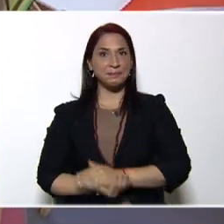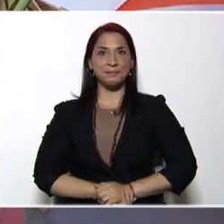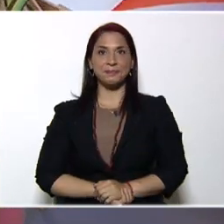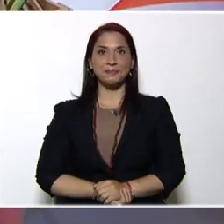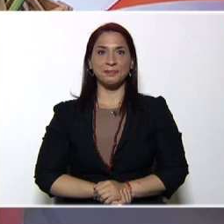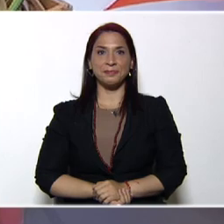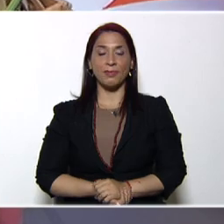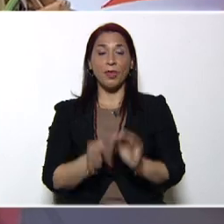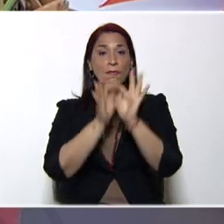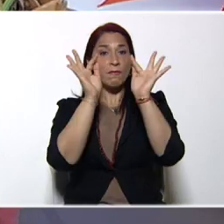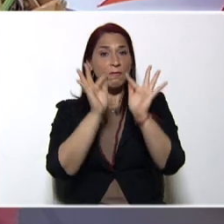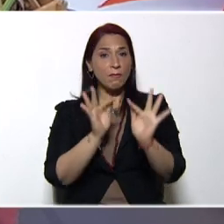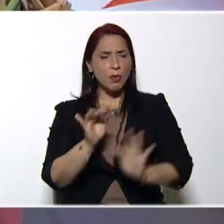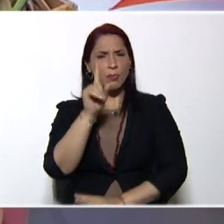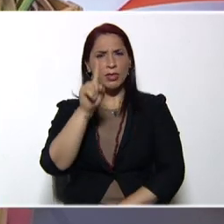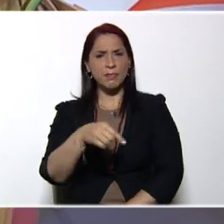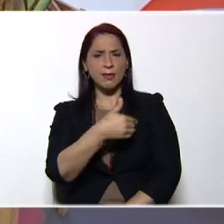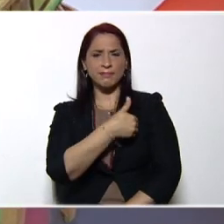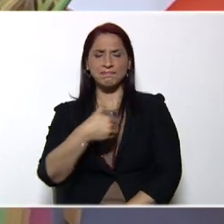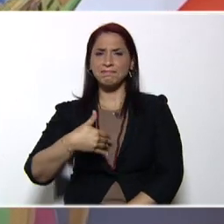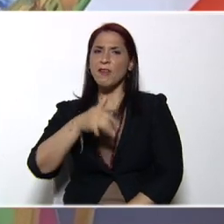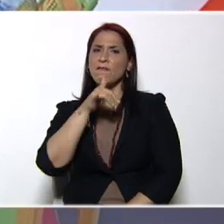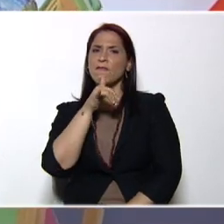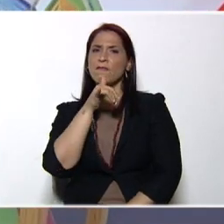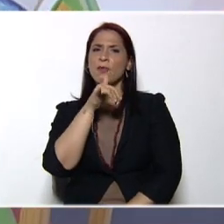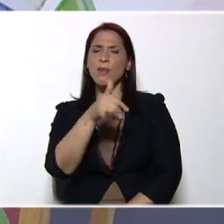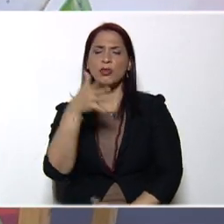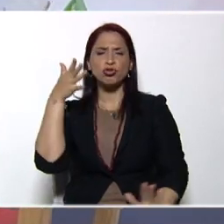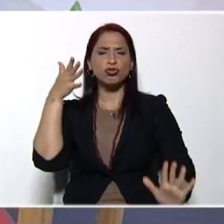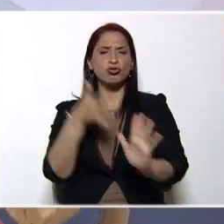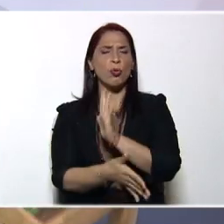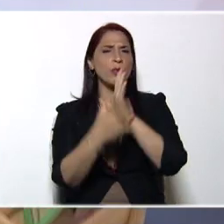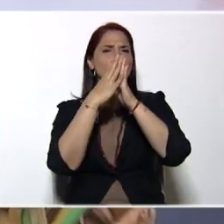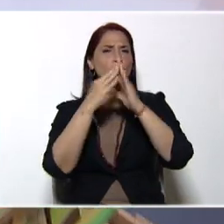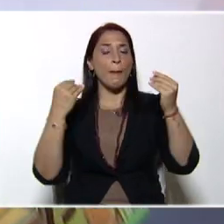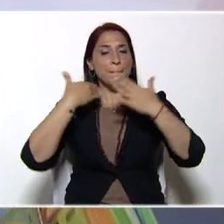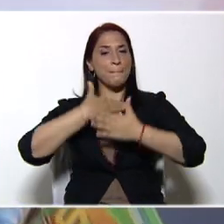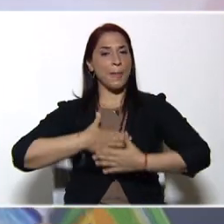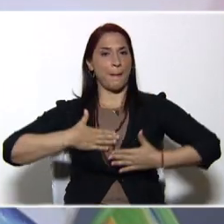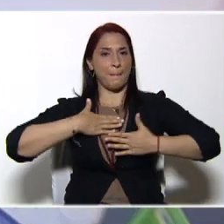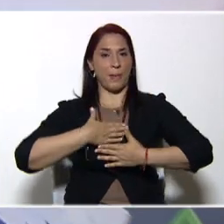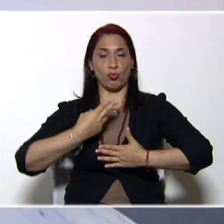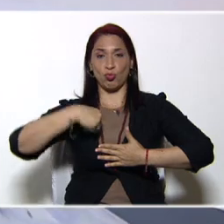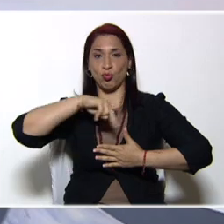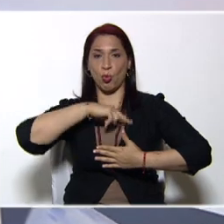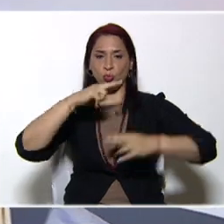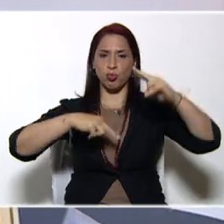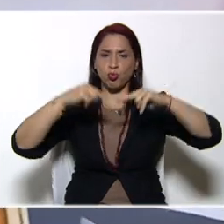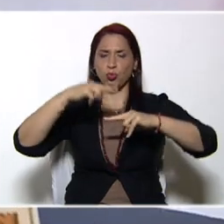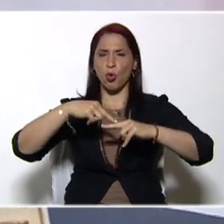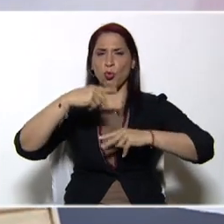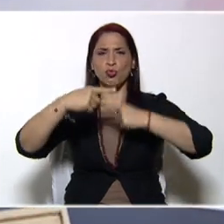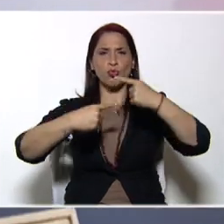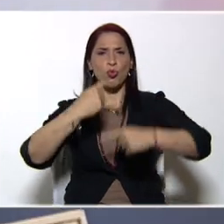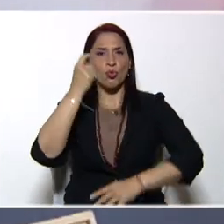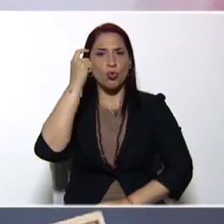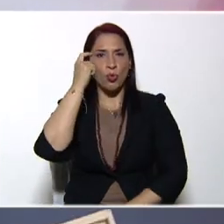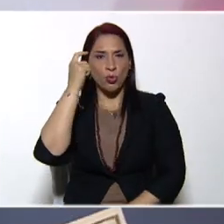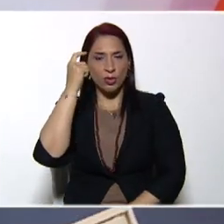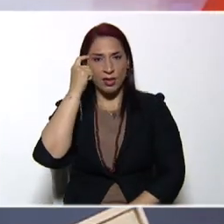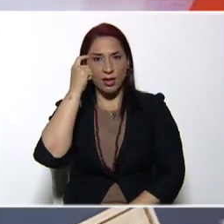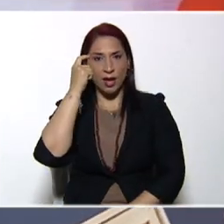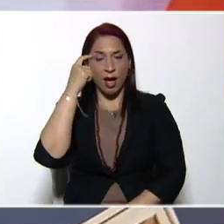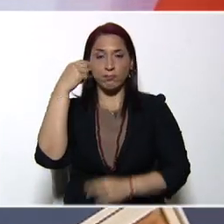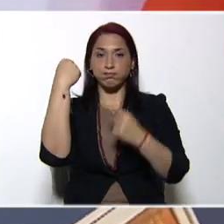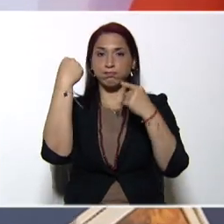cadafamiliaunescuela.me.gov.be. De esa manera también queremos informarte de todas las bondades que estamos construyendo día a día en el